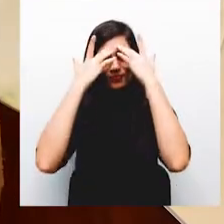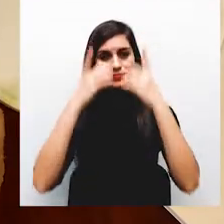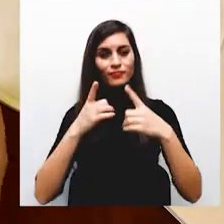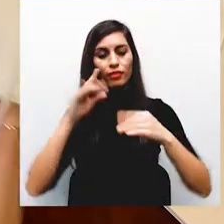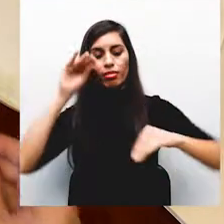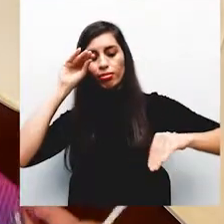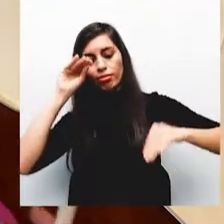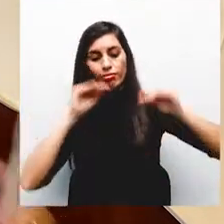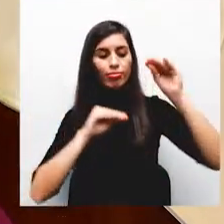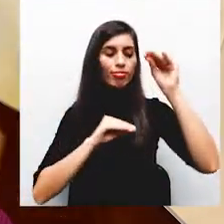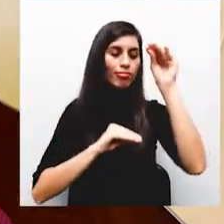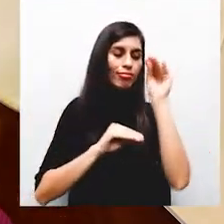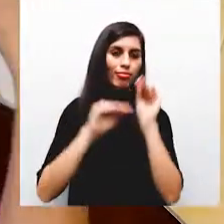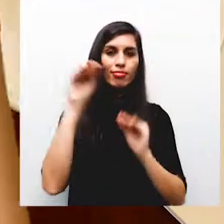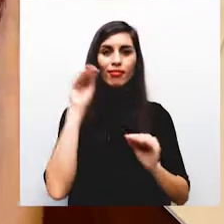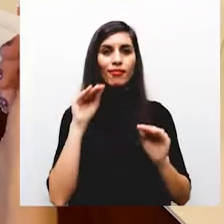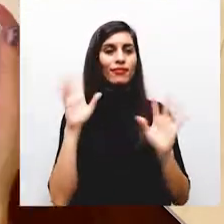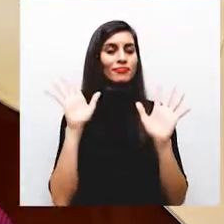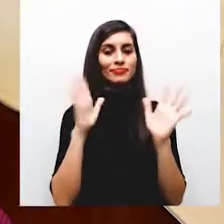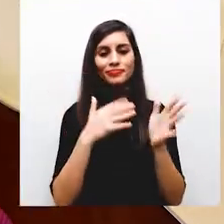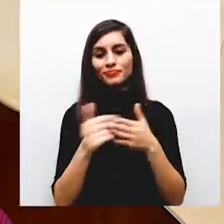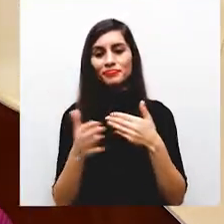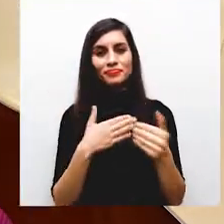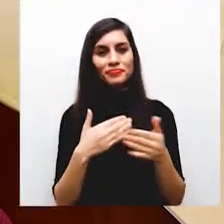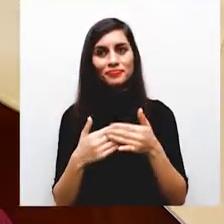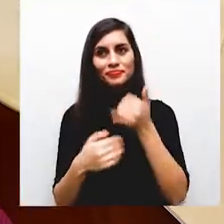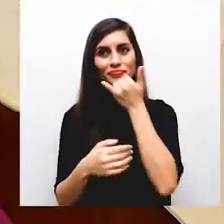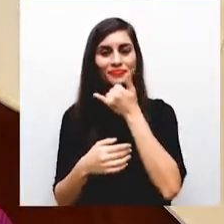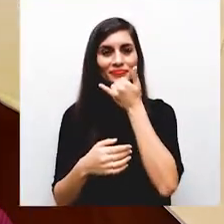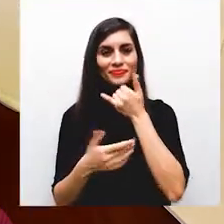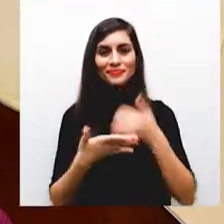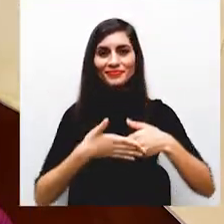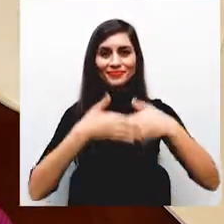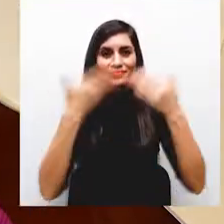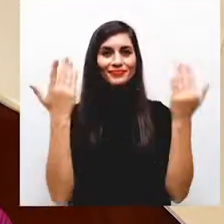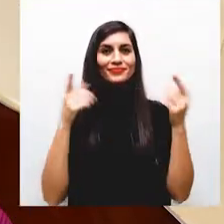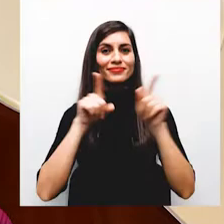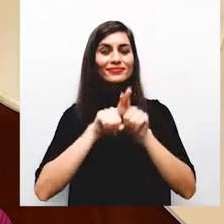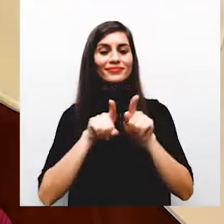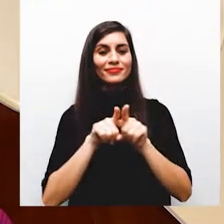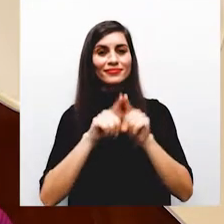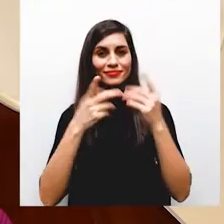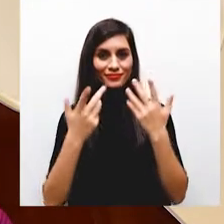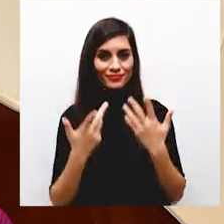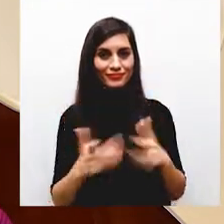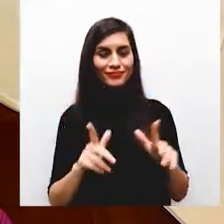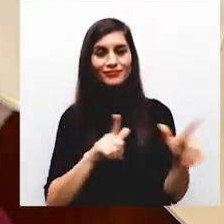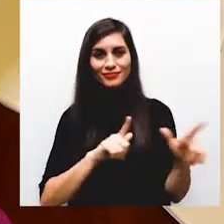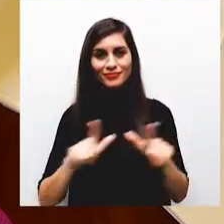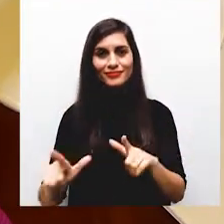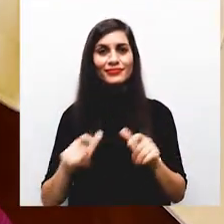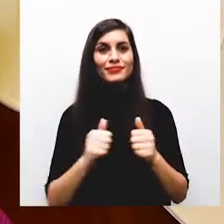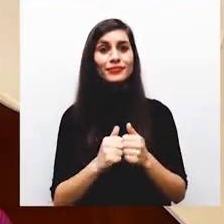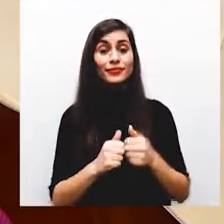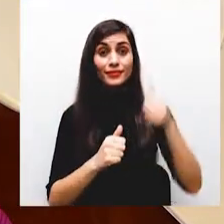son formas para divertirnos, no hay errores aquí. Todo lo que hagamos va a estar